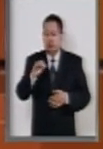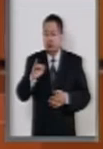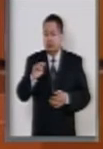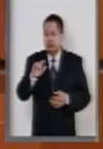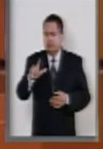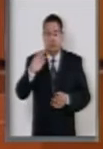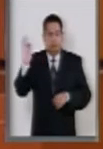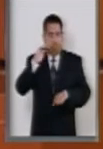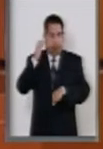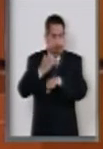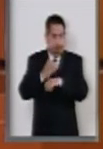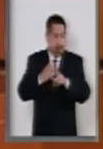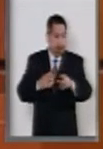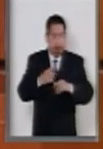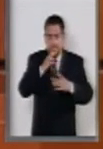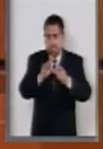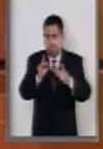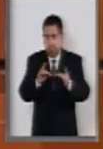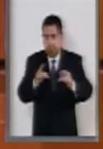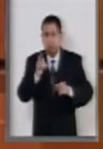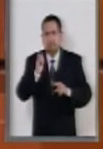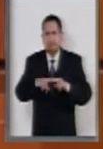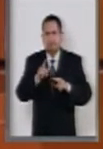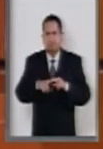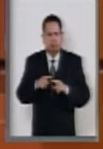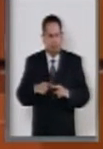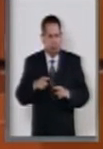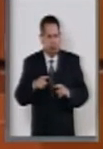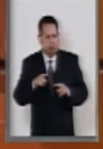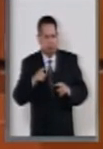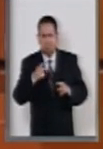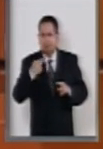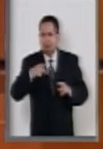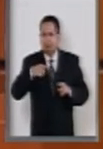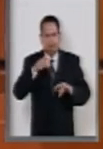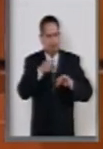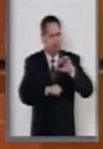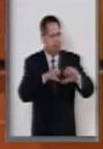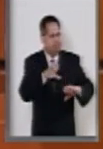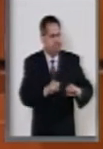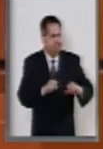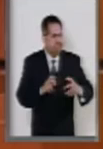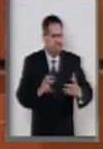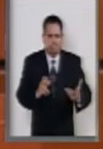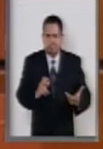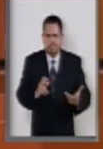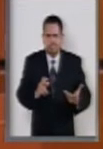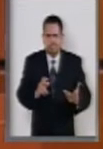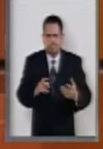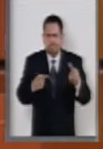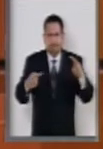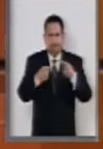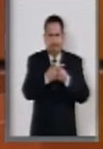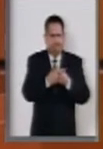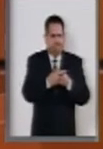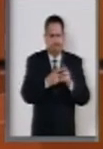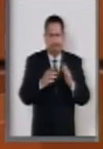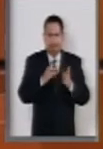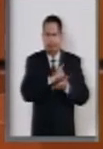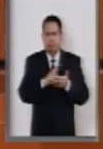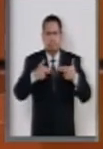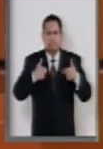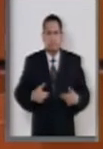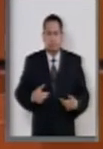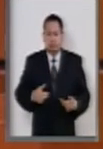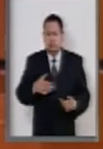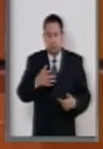Federación, en el sentido de que la figura pesquisa que contempla dicho ordenamiento es contraria a los derechos humanos, ya que